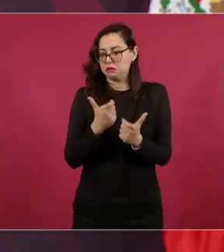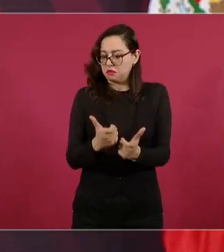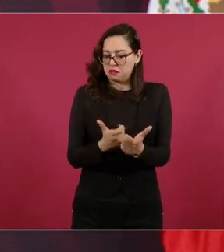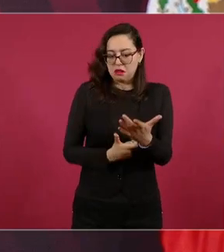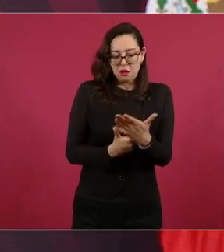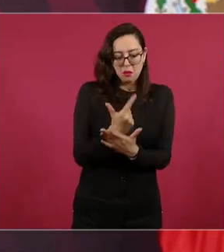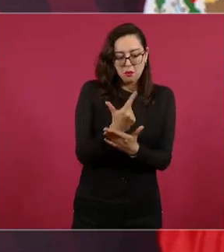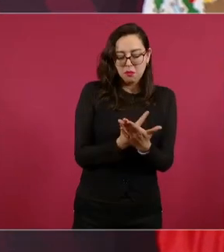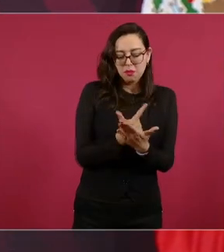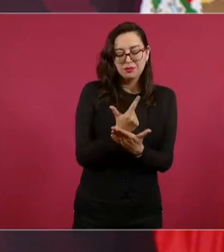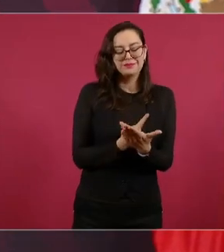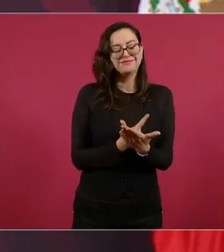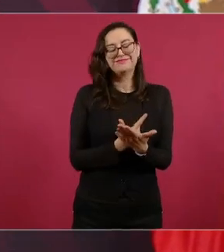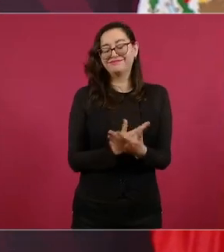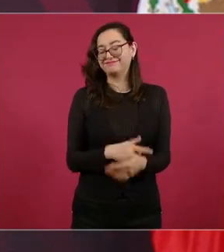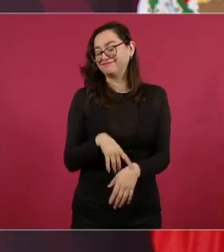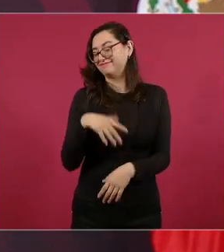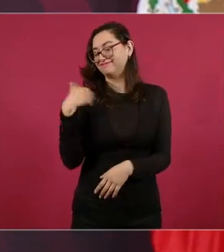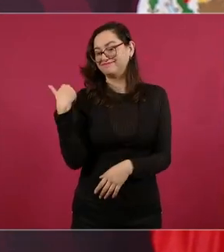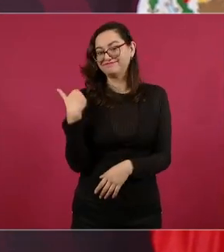es de los gobiernos que más